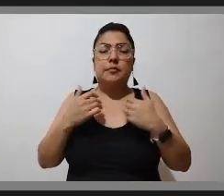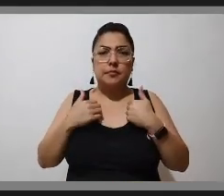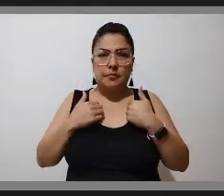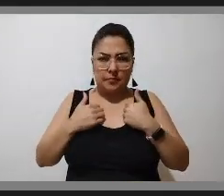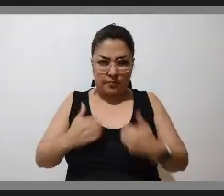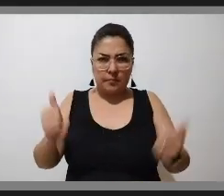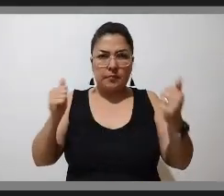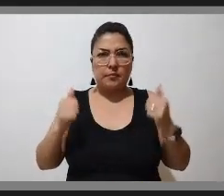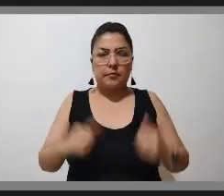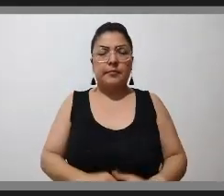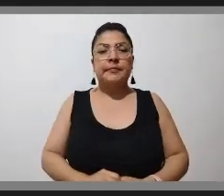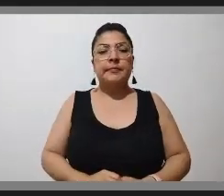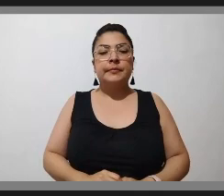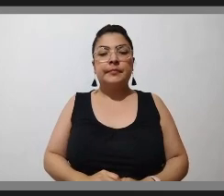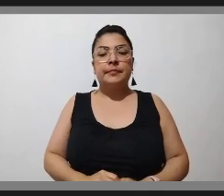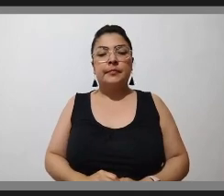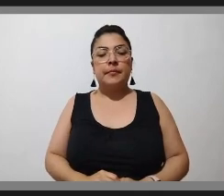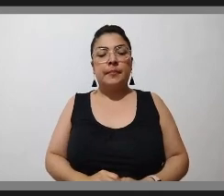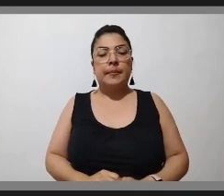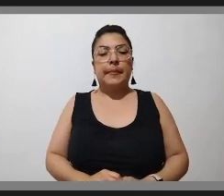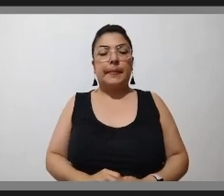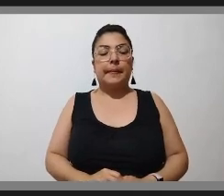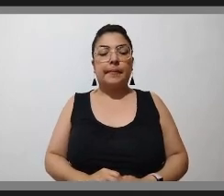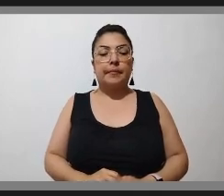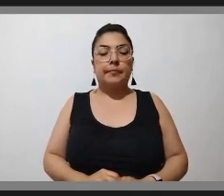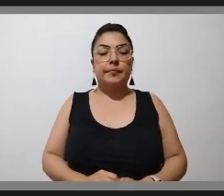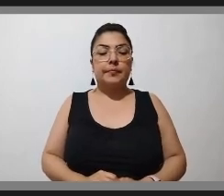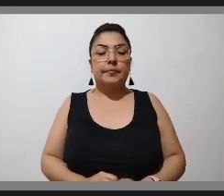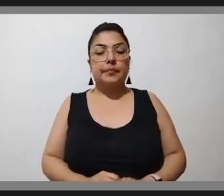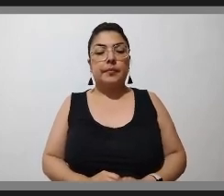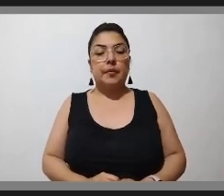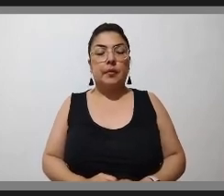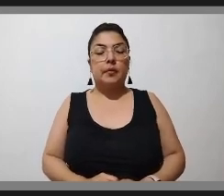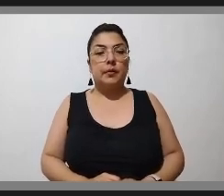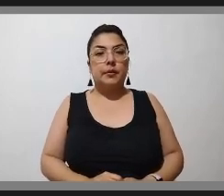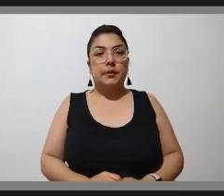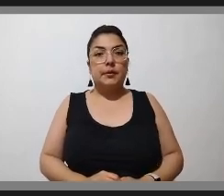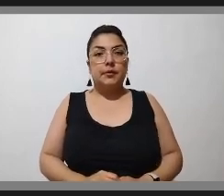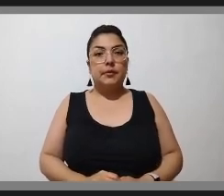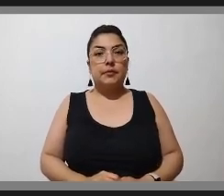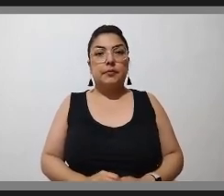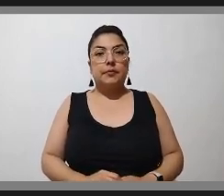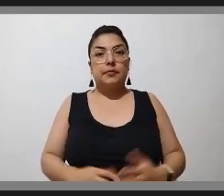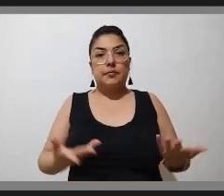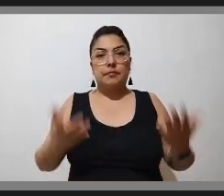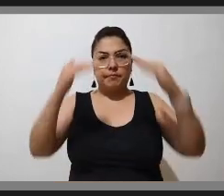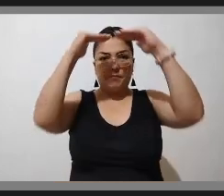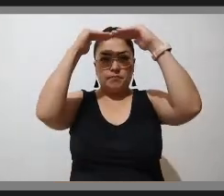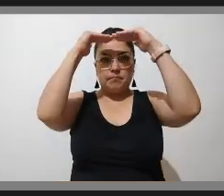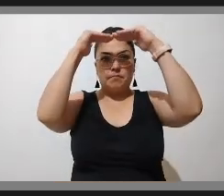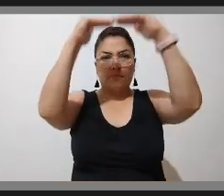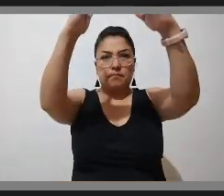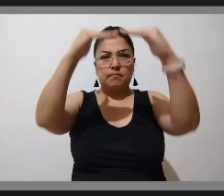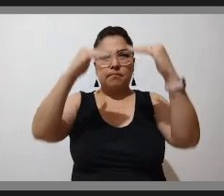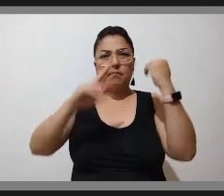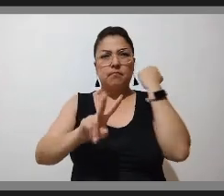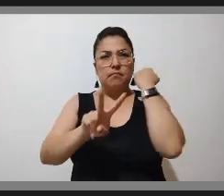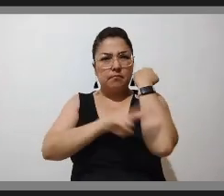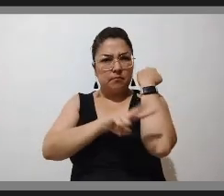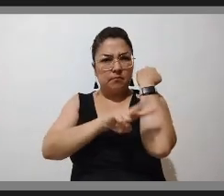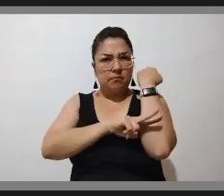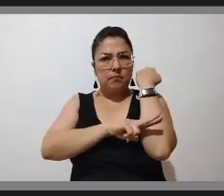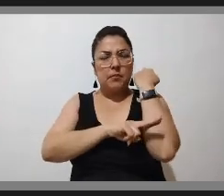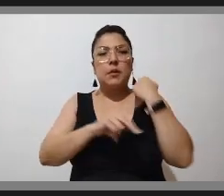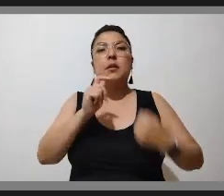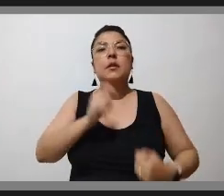pueda entender a qué se refieren este tipo de barreras que enfrentan las mujeres. Un techo de cristal